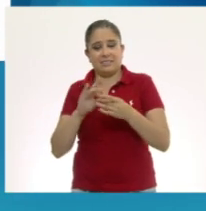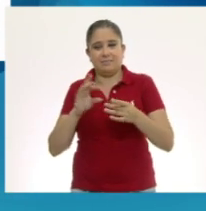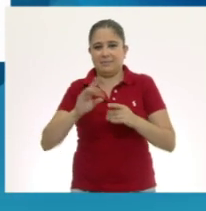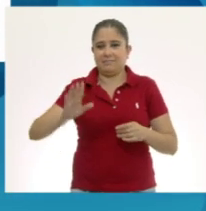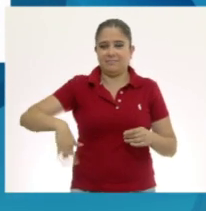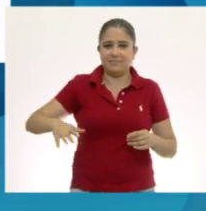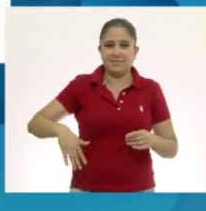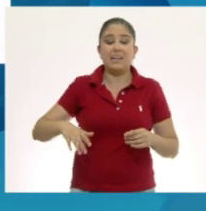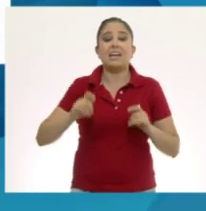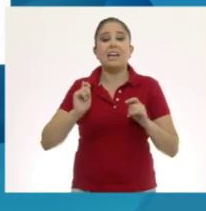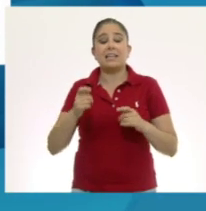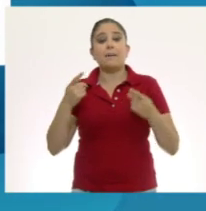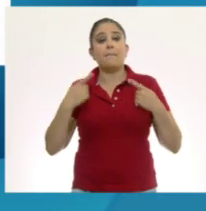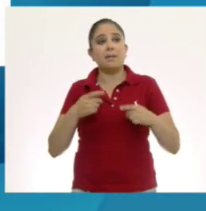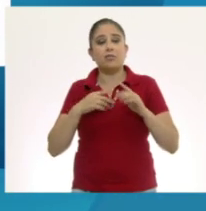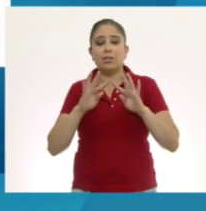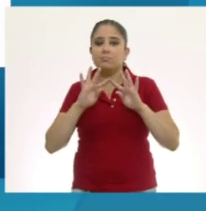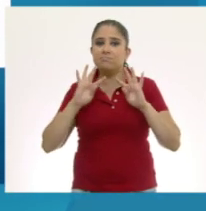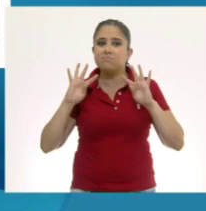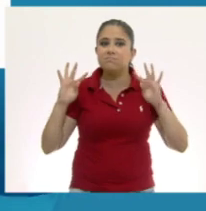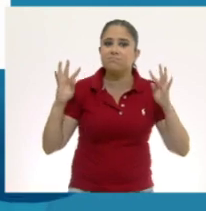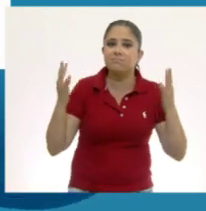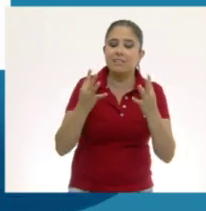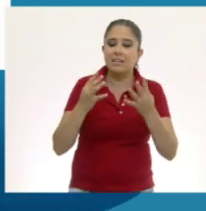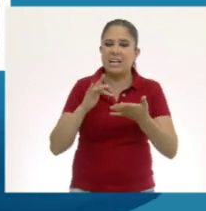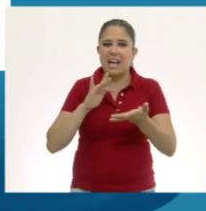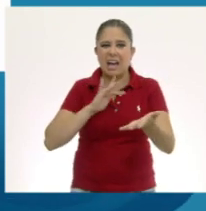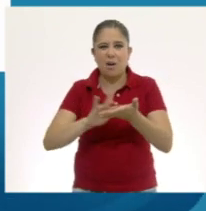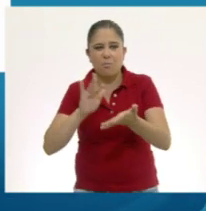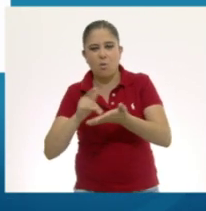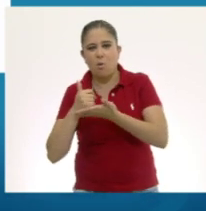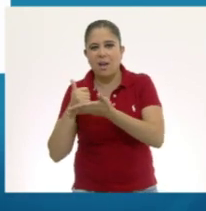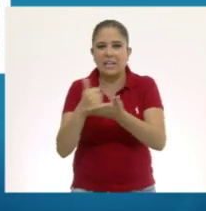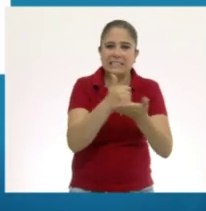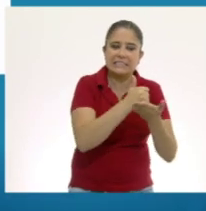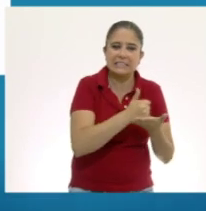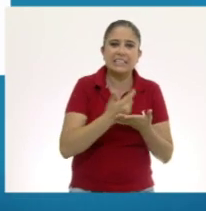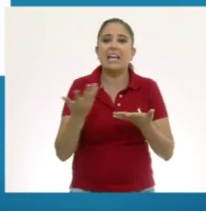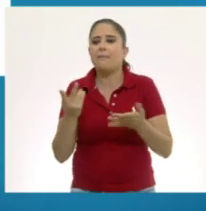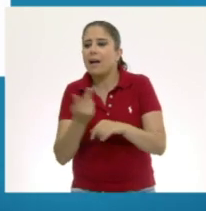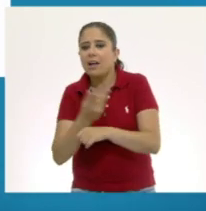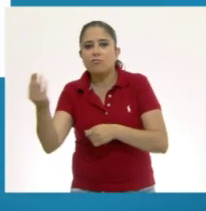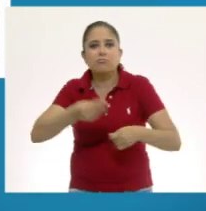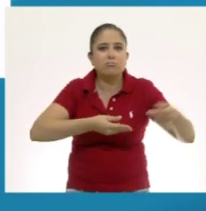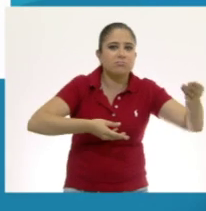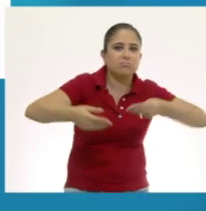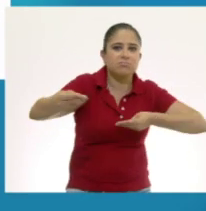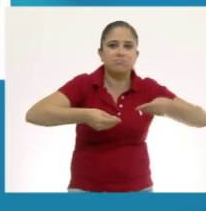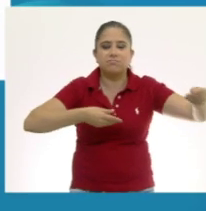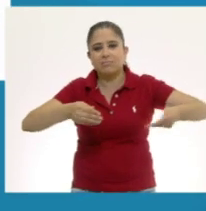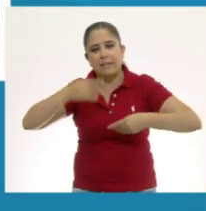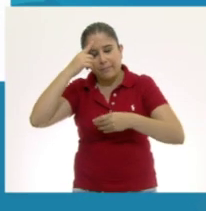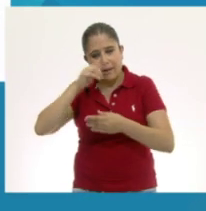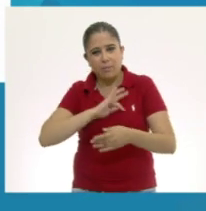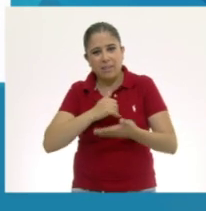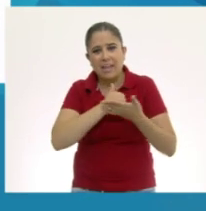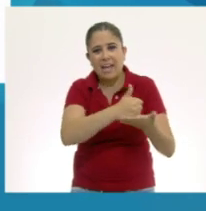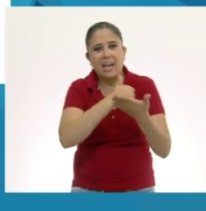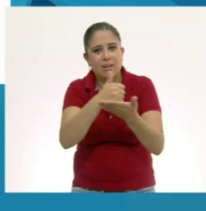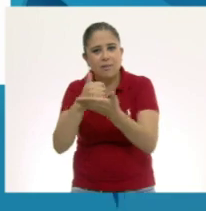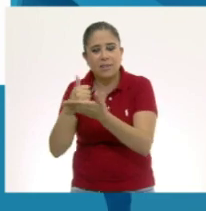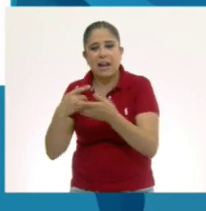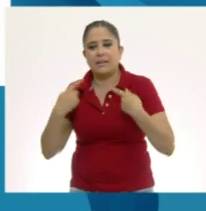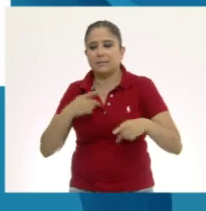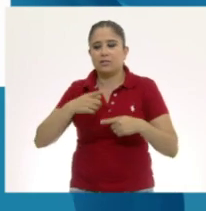¿no? El apoyo del pueblo mexicano para poder pues brindar ayuda a